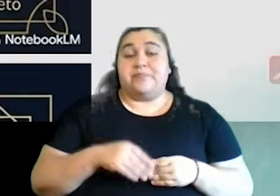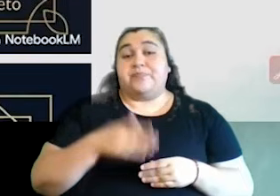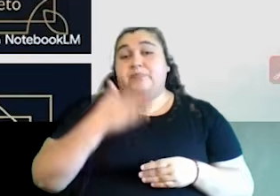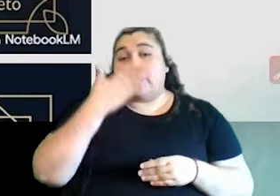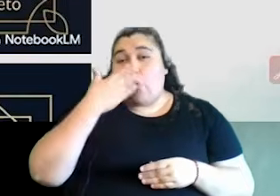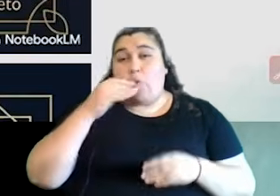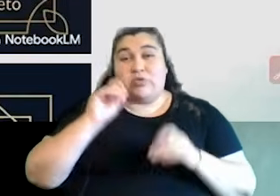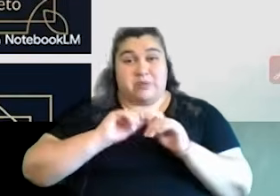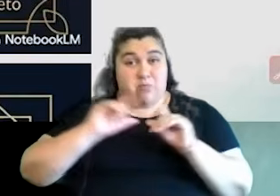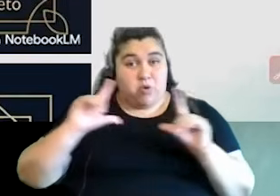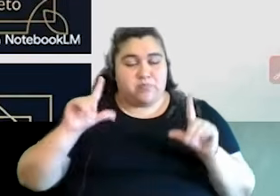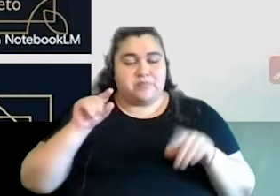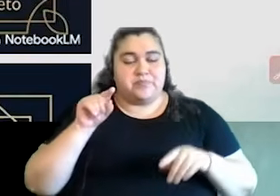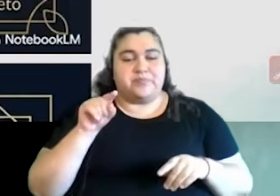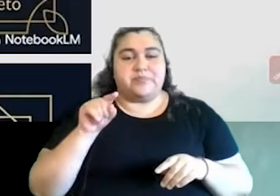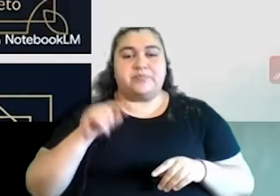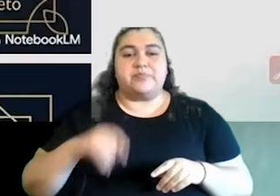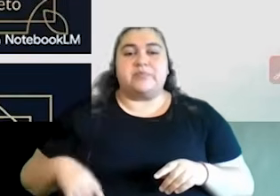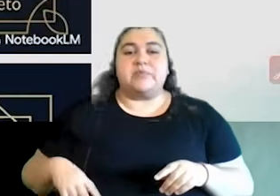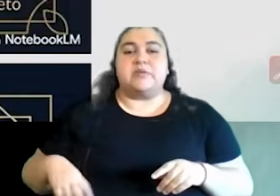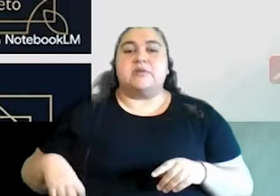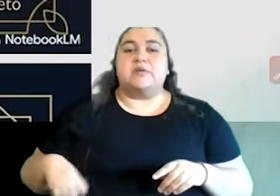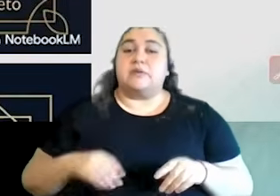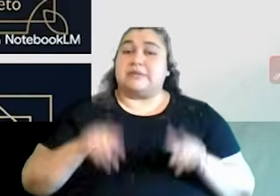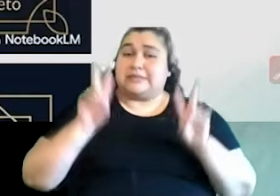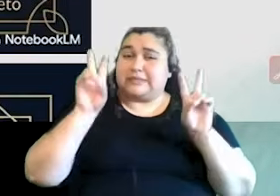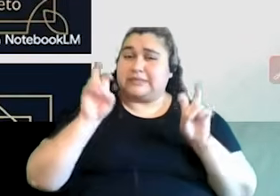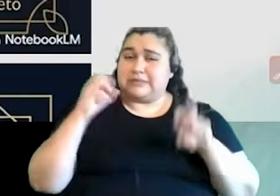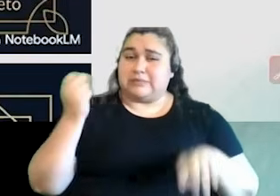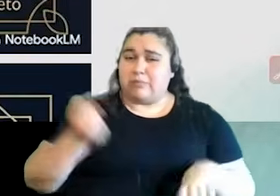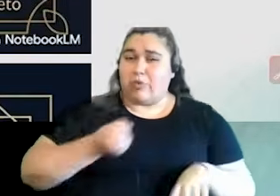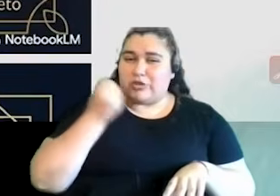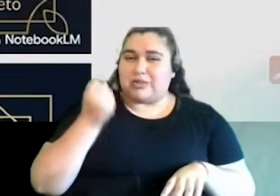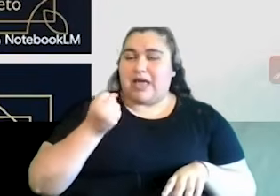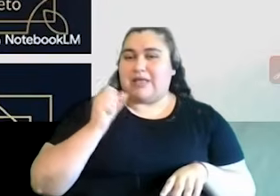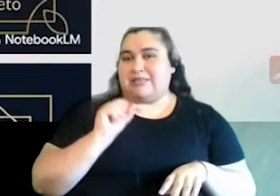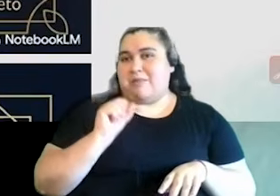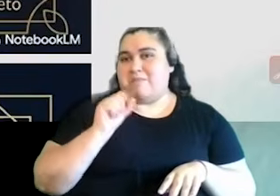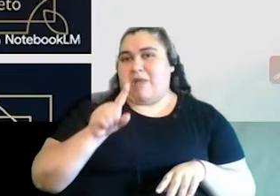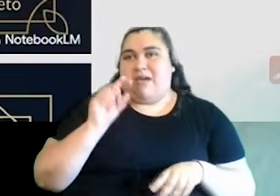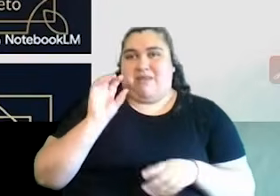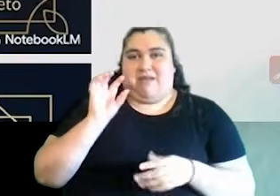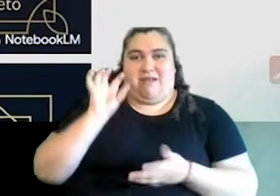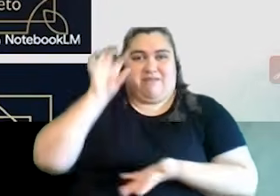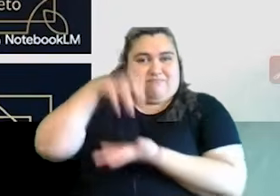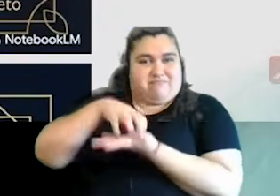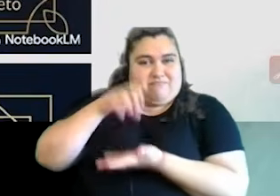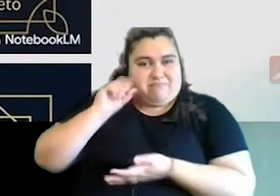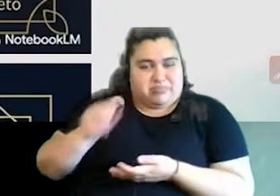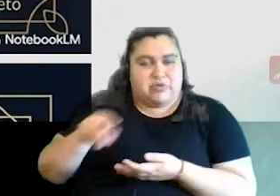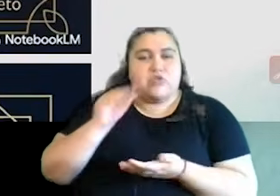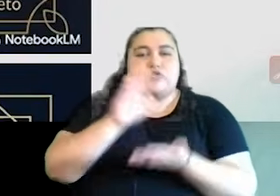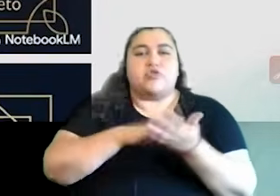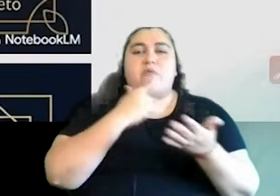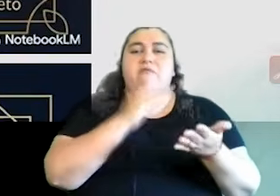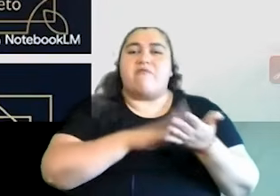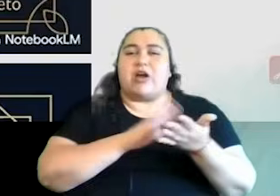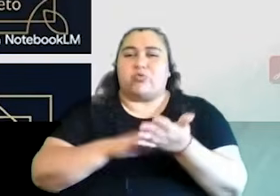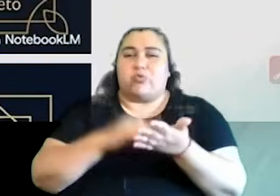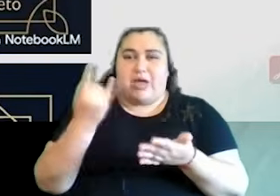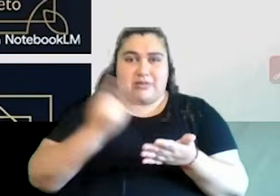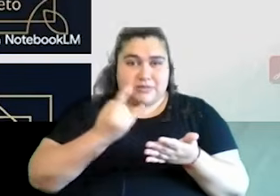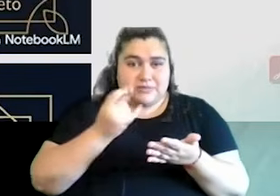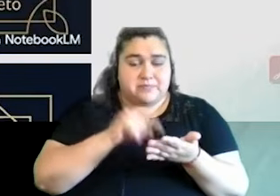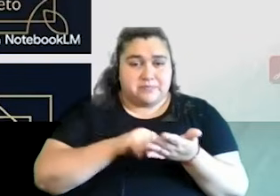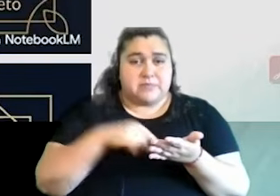esto que es un tema tan importante para el organismo que tiene que ver con las facturas apócrifas, si